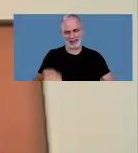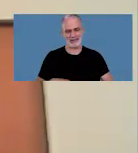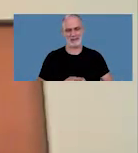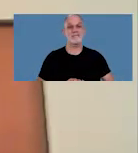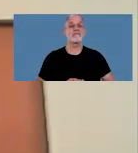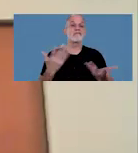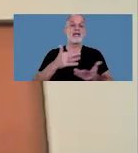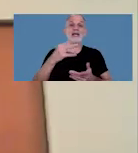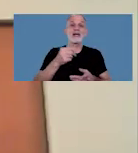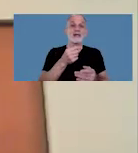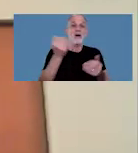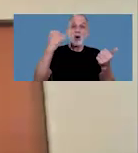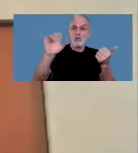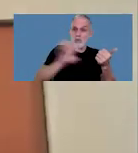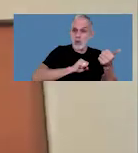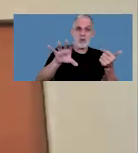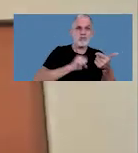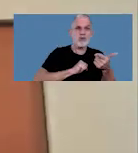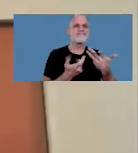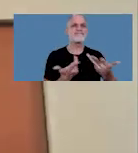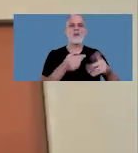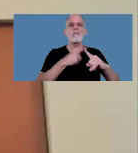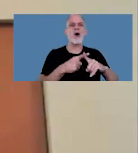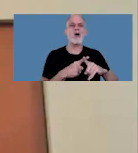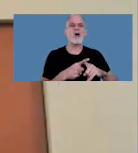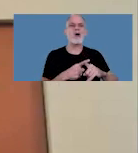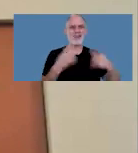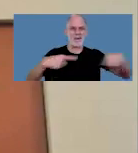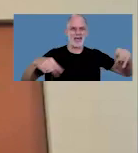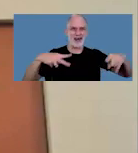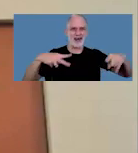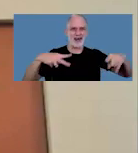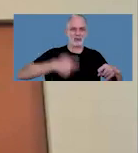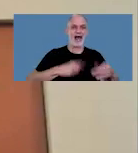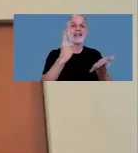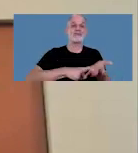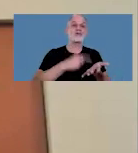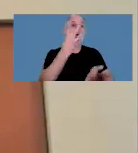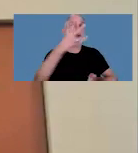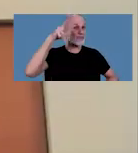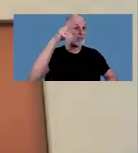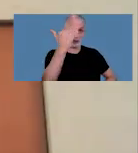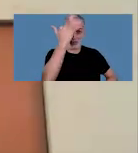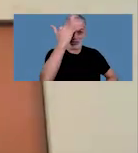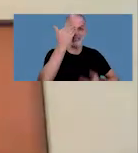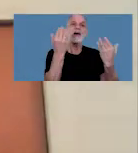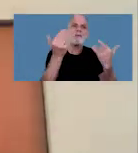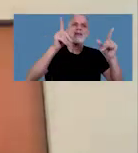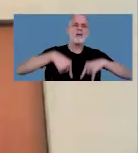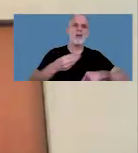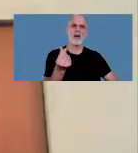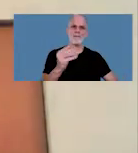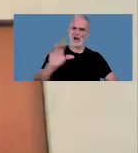Las percepciones de bienes personales por la resolución 4815 pueden generar un saldo a favor